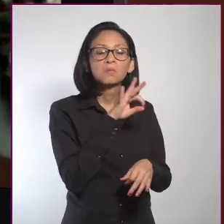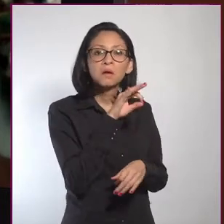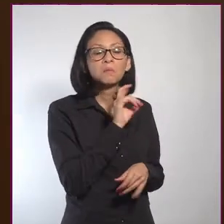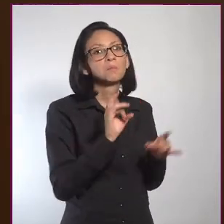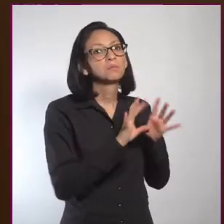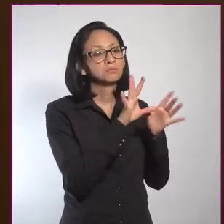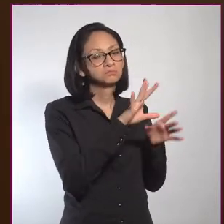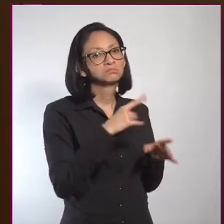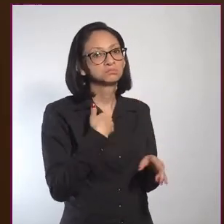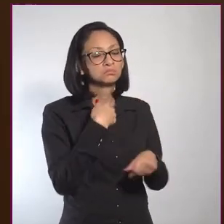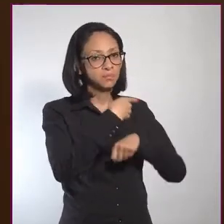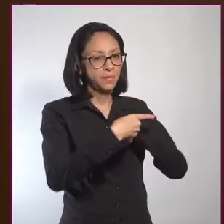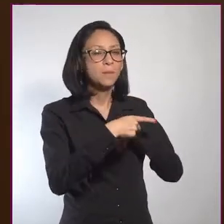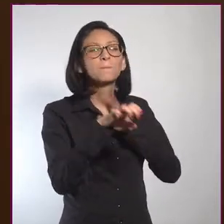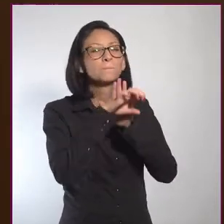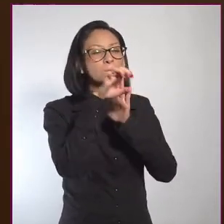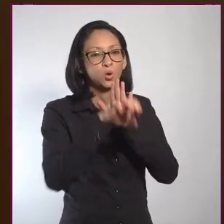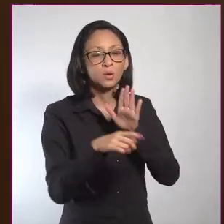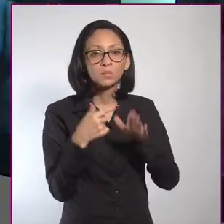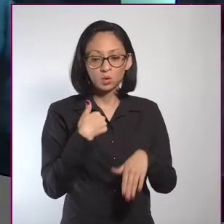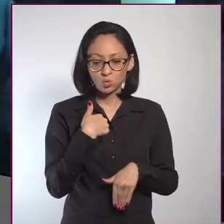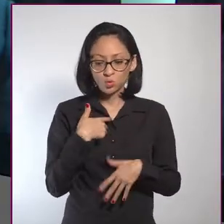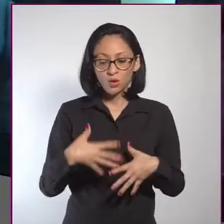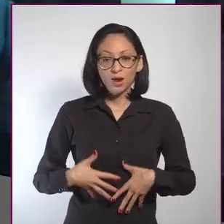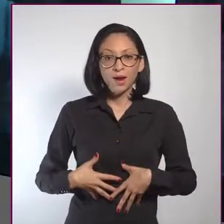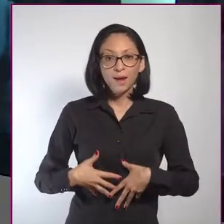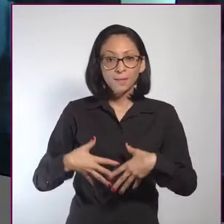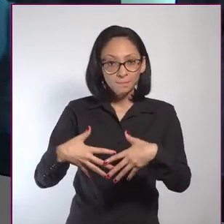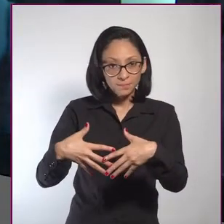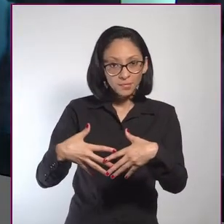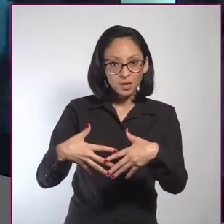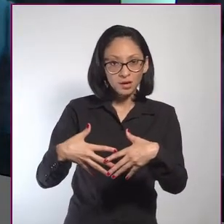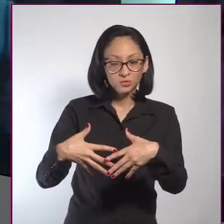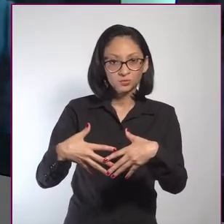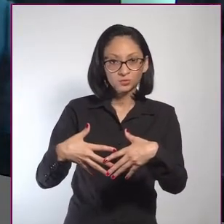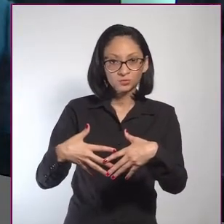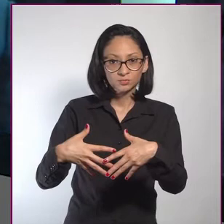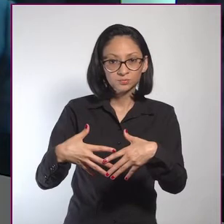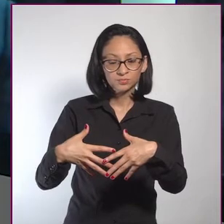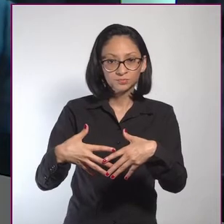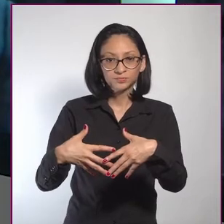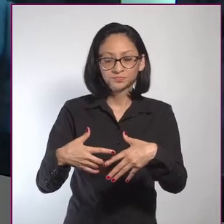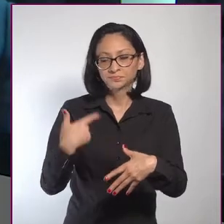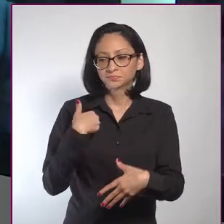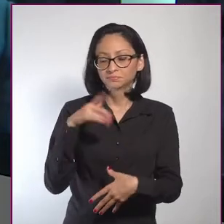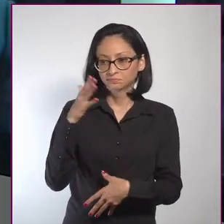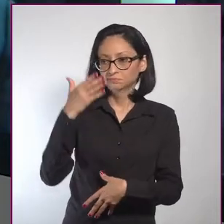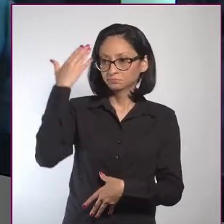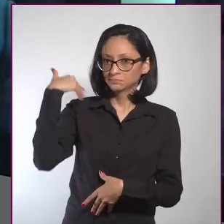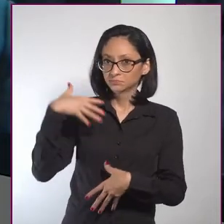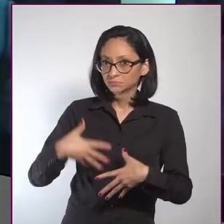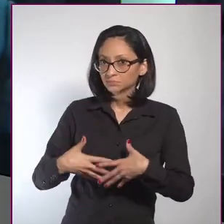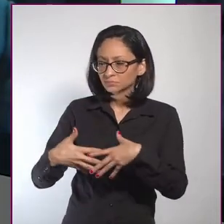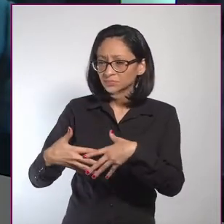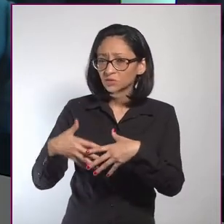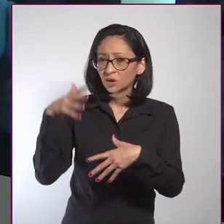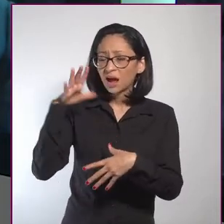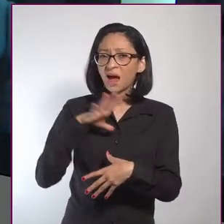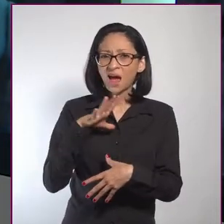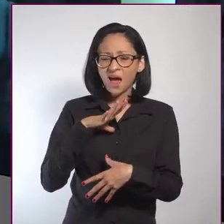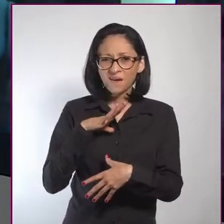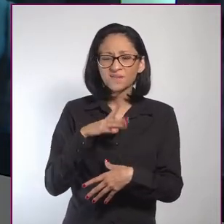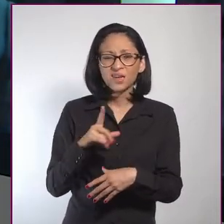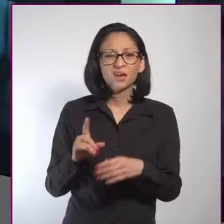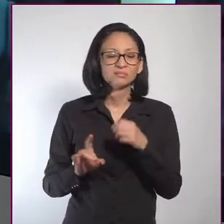riesgo. Si, por ejemplo, el embarazo del que uno se dio origen se complicó con